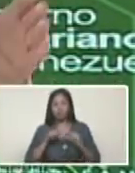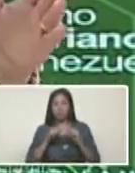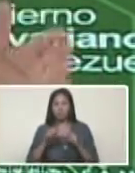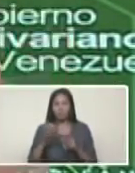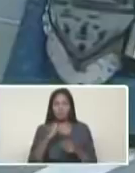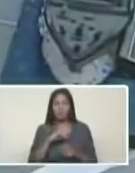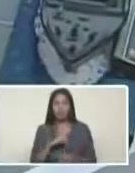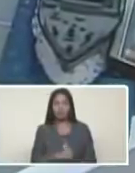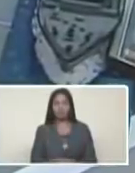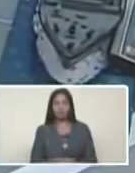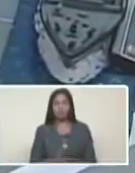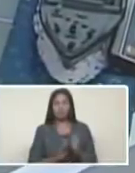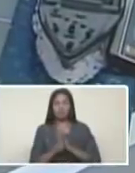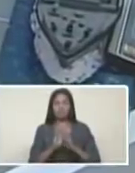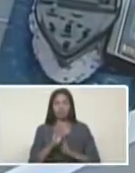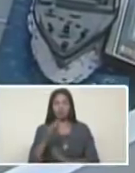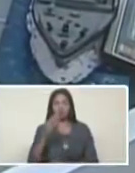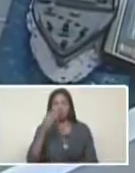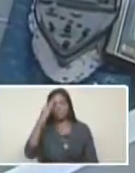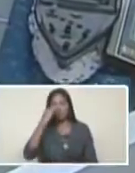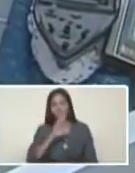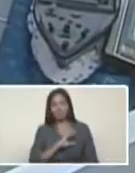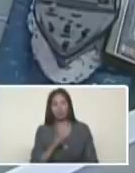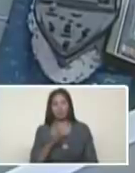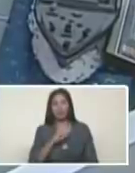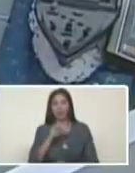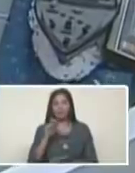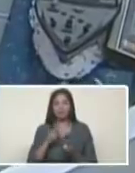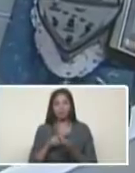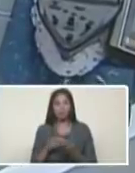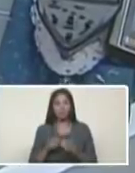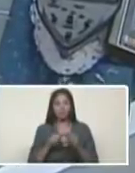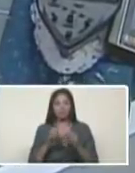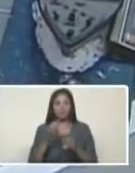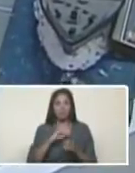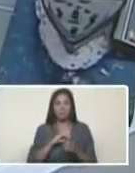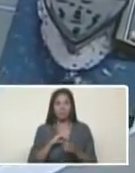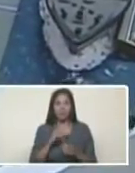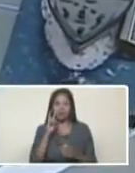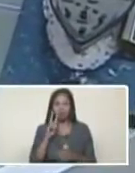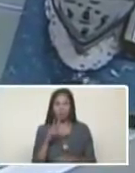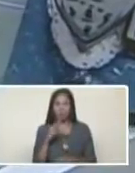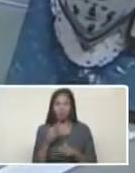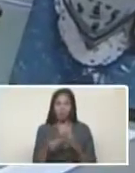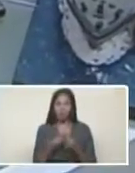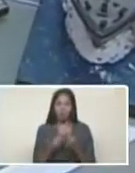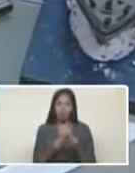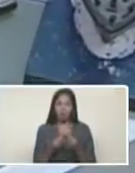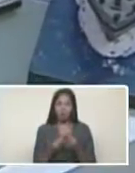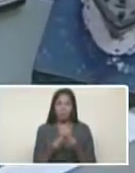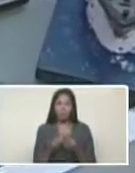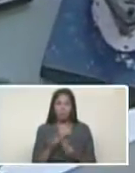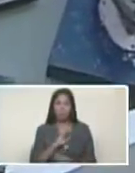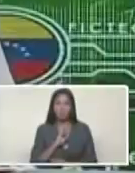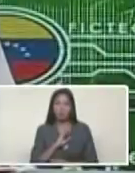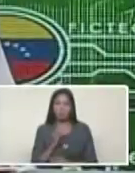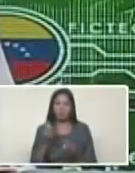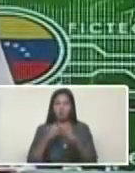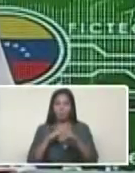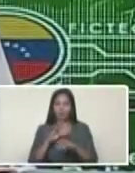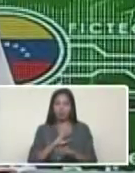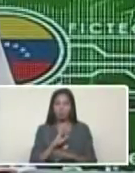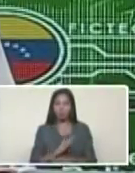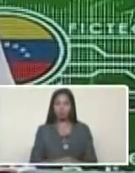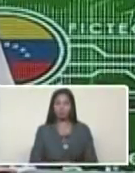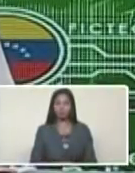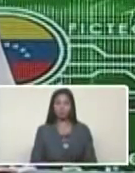paralelo para el desarrollo militar y para el desarrollo nacional, mi comandante. De eso se trata este convenio. Bueno, y